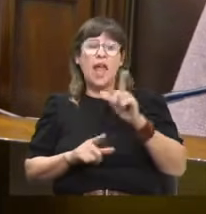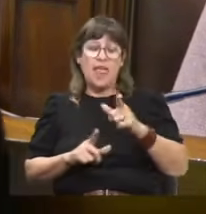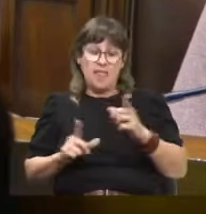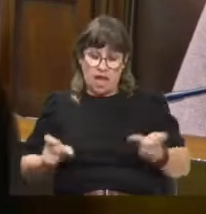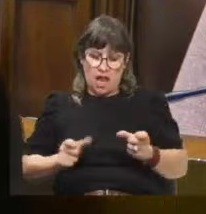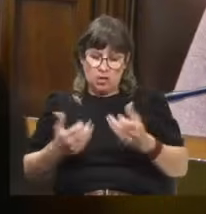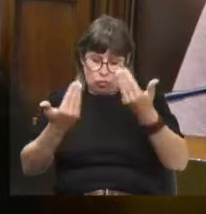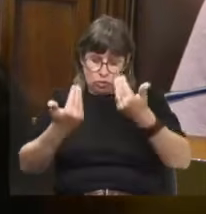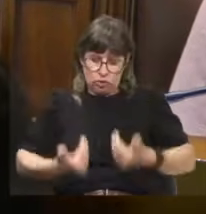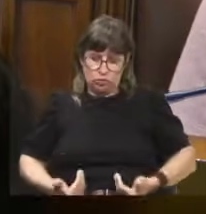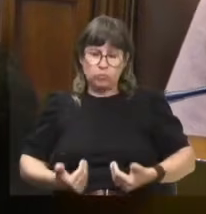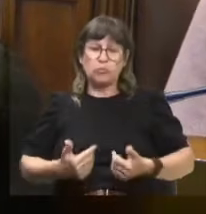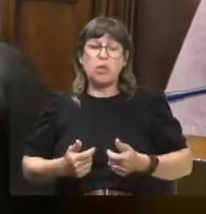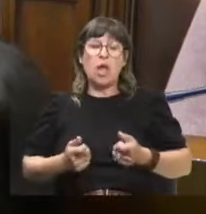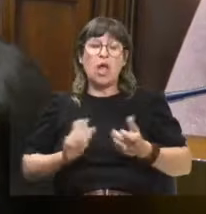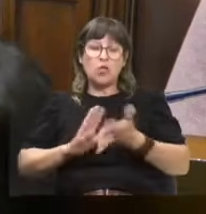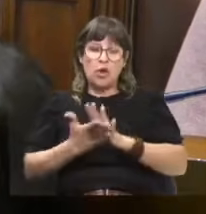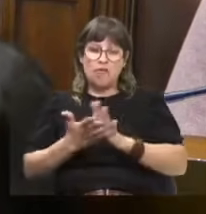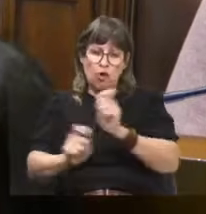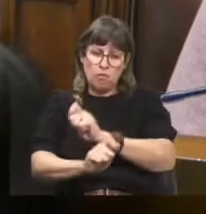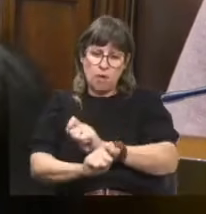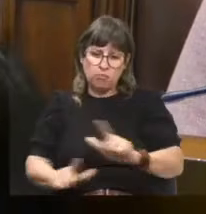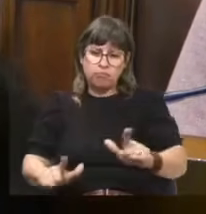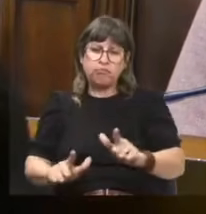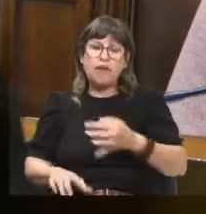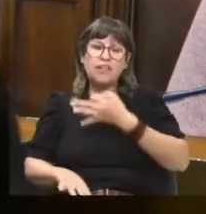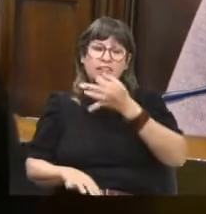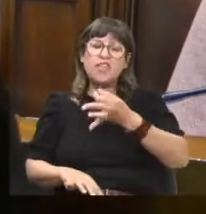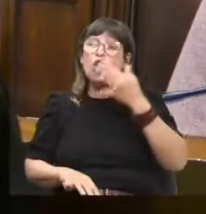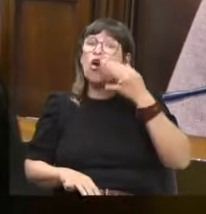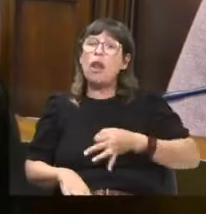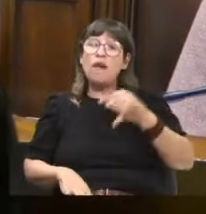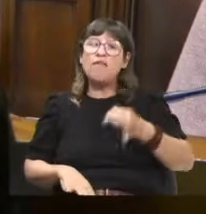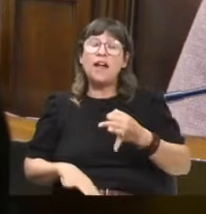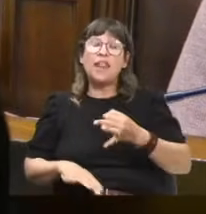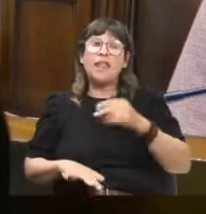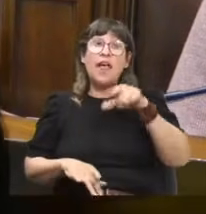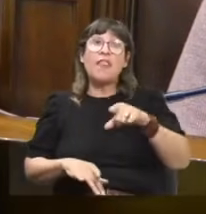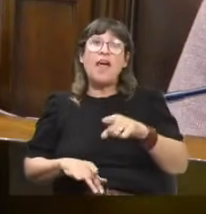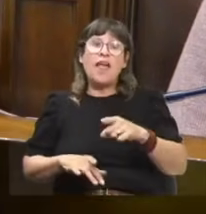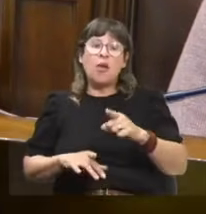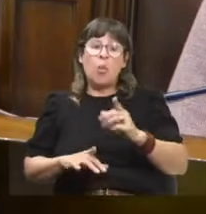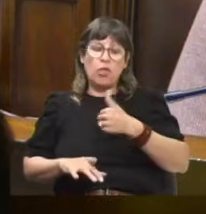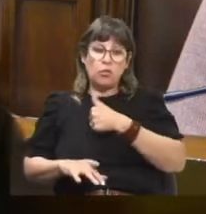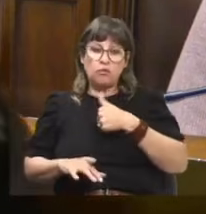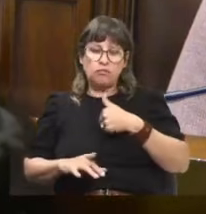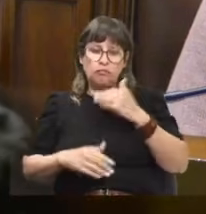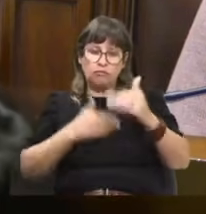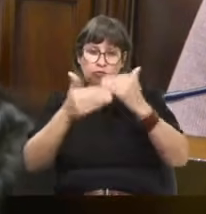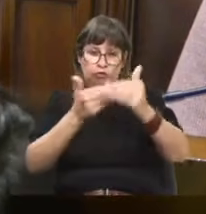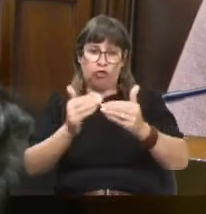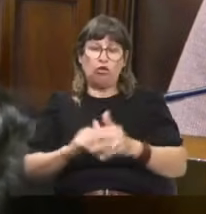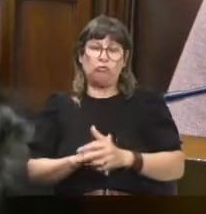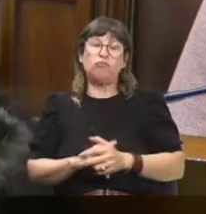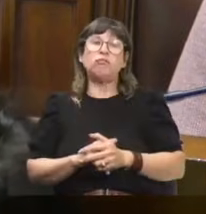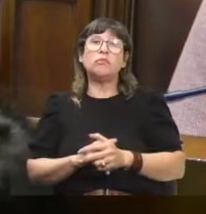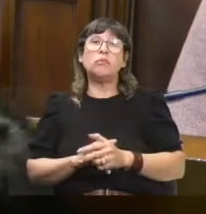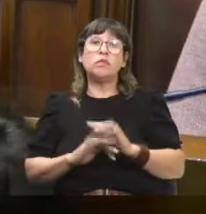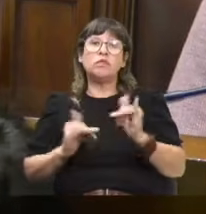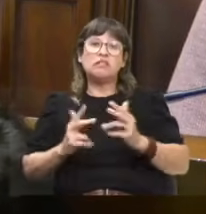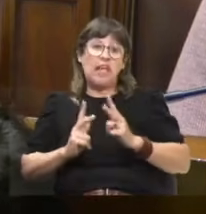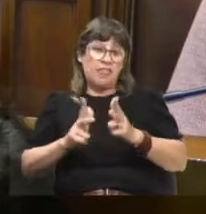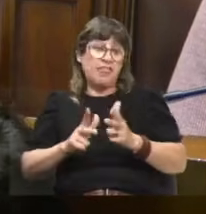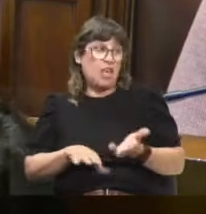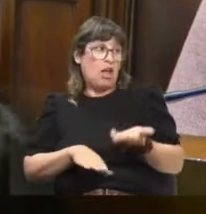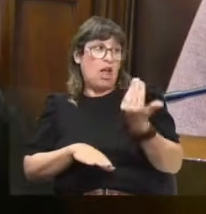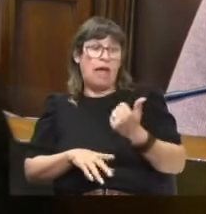manera transparente y honesta en el ejercicio de la función. Como he dicho en